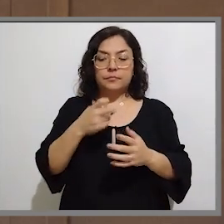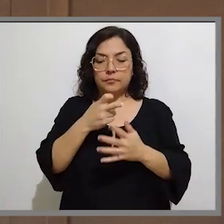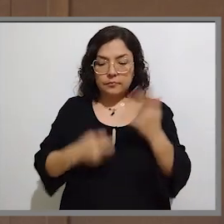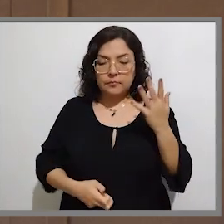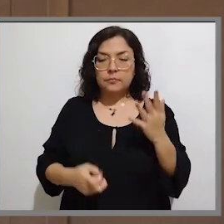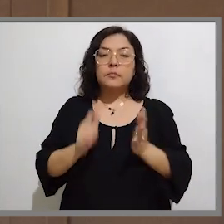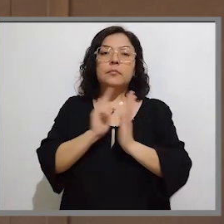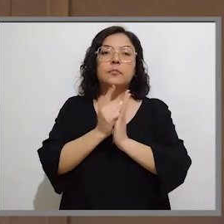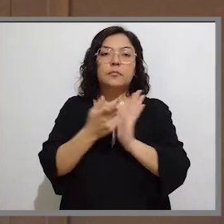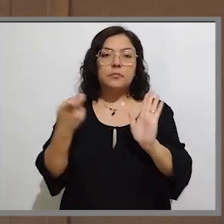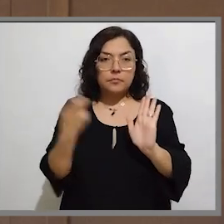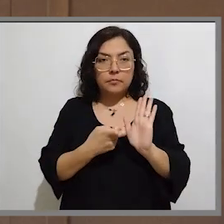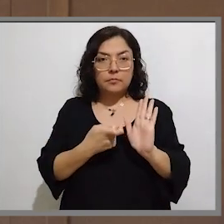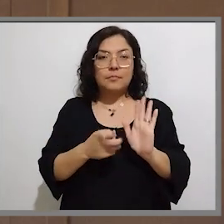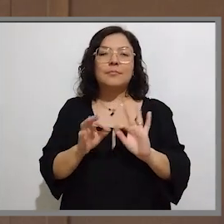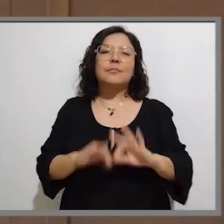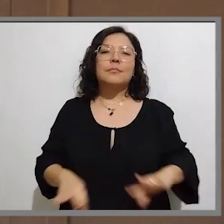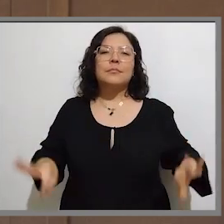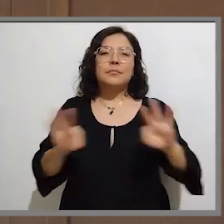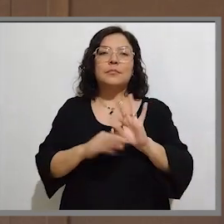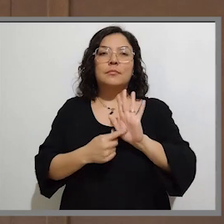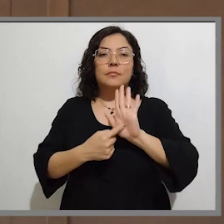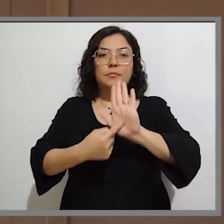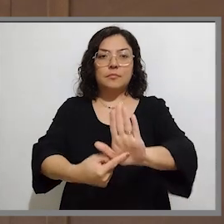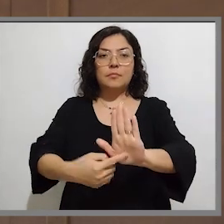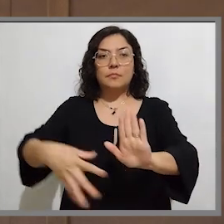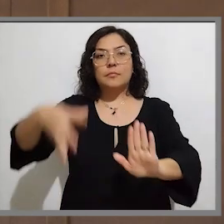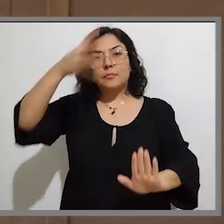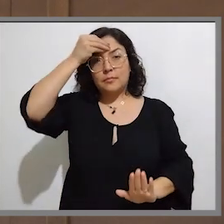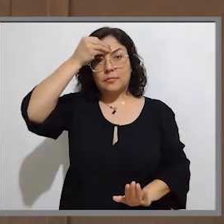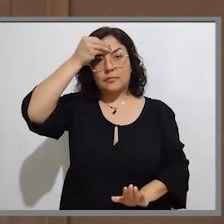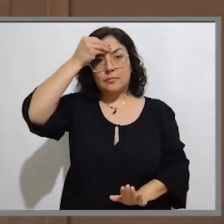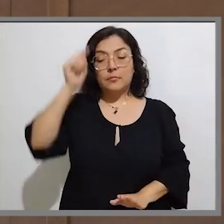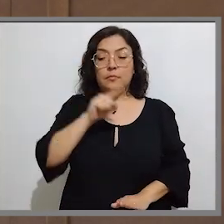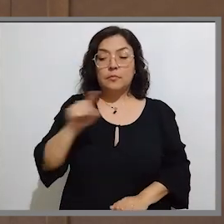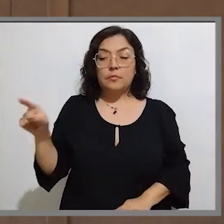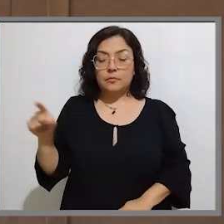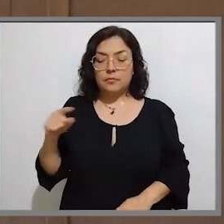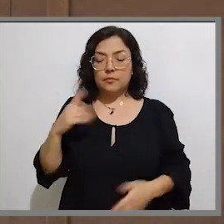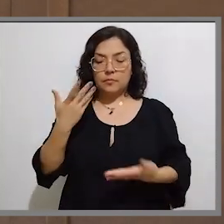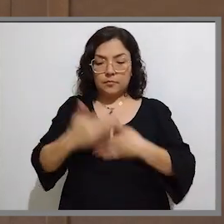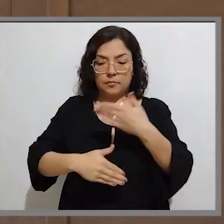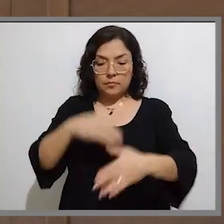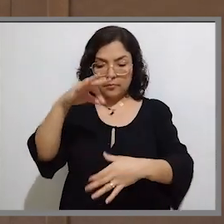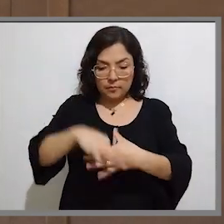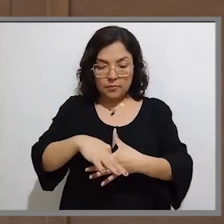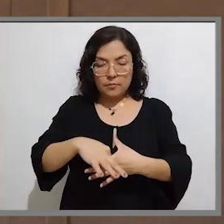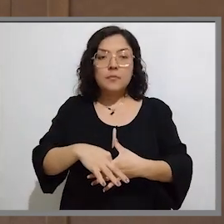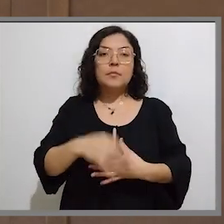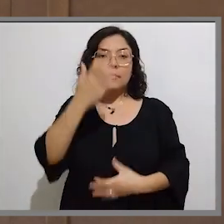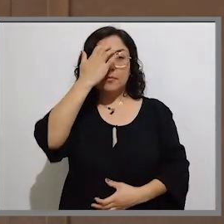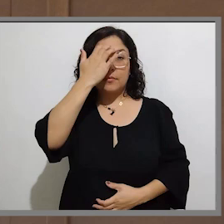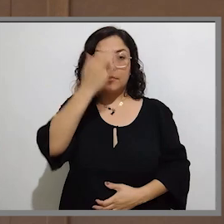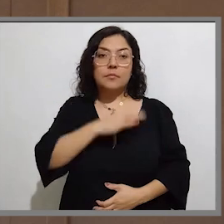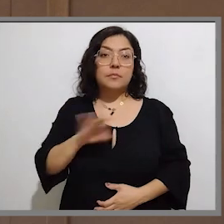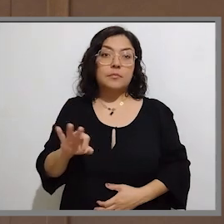de memorias para que puedan de alguna suerte dar cuenta de cómo se realizó este proceso y también poder, uno,